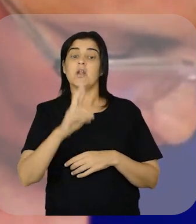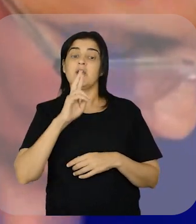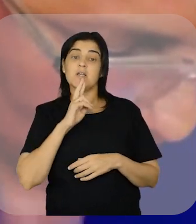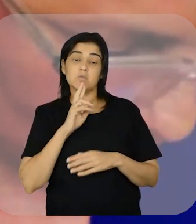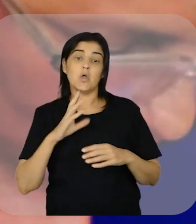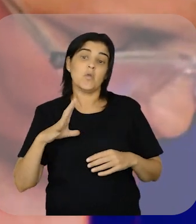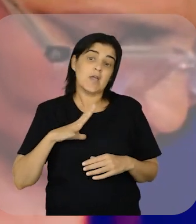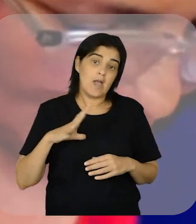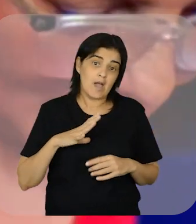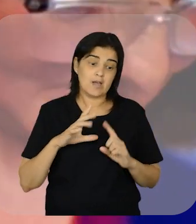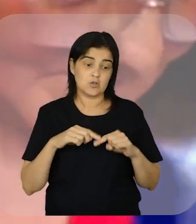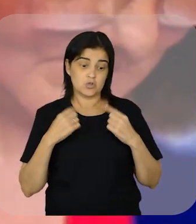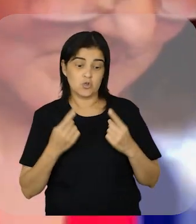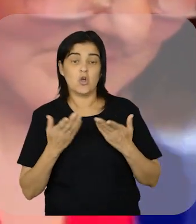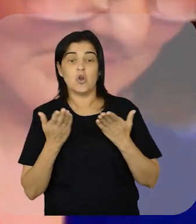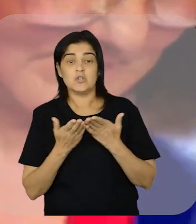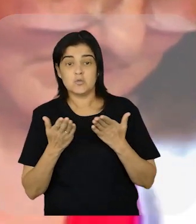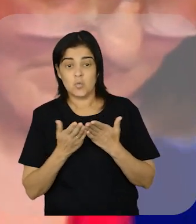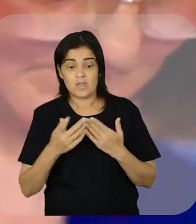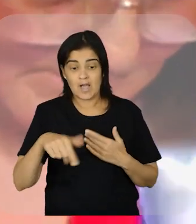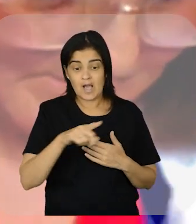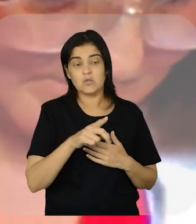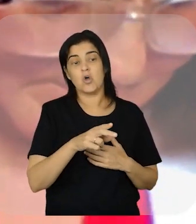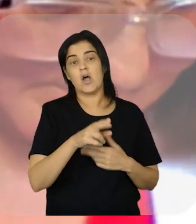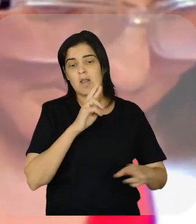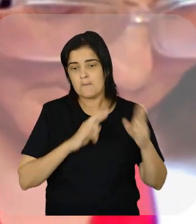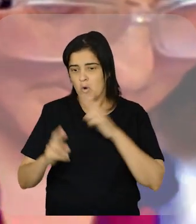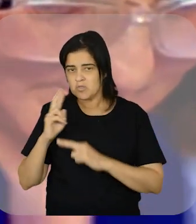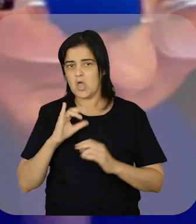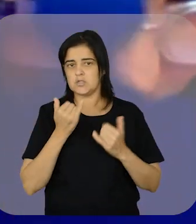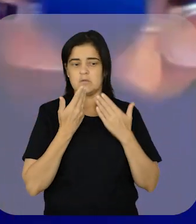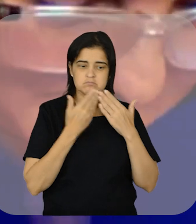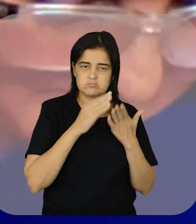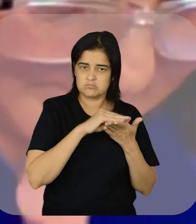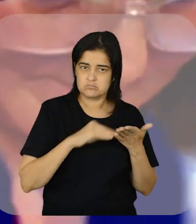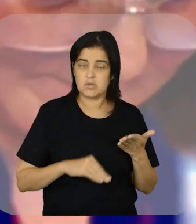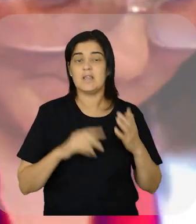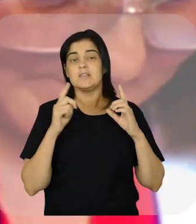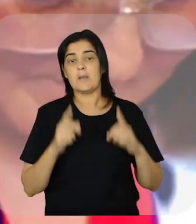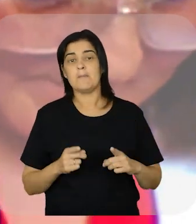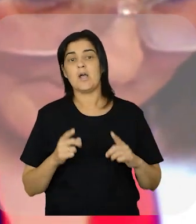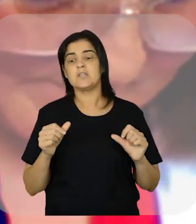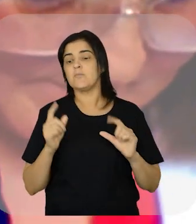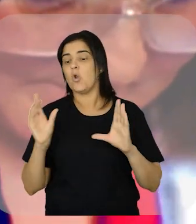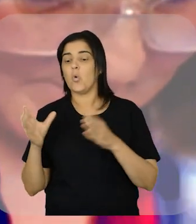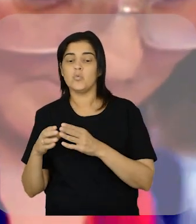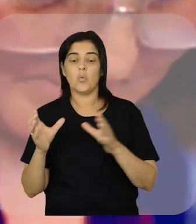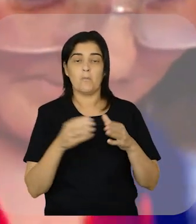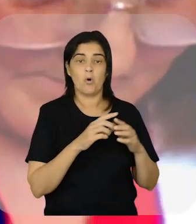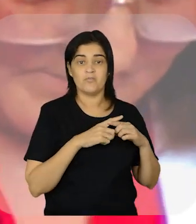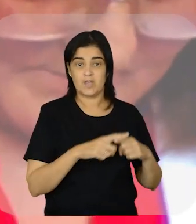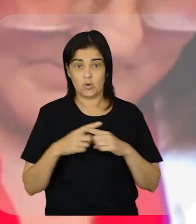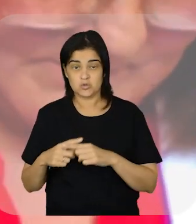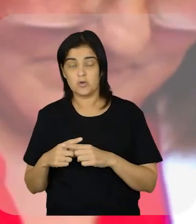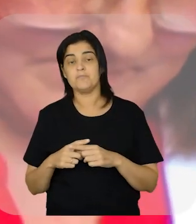que nosotros tenemos, los estudiantes que respondieron el cuestionario y donde estamos haciendo los grupos de discusión.